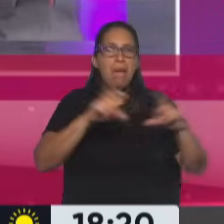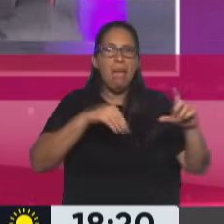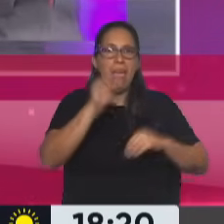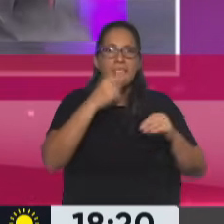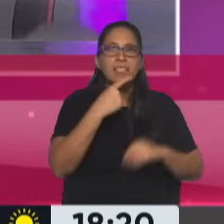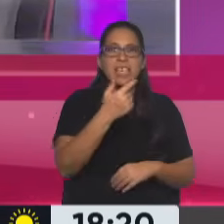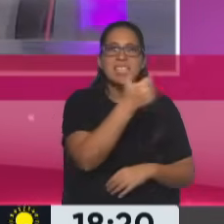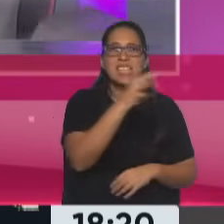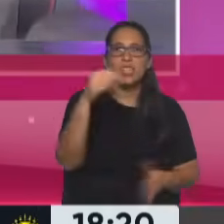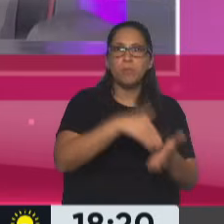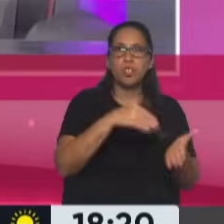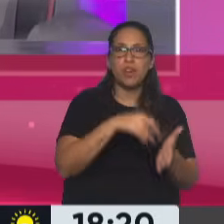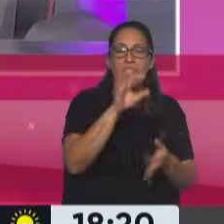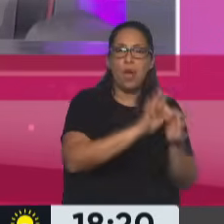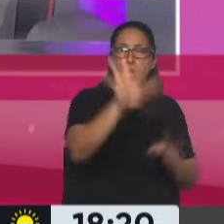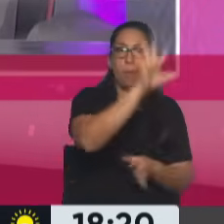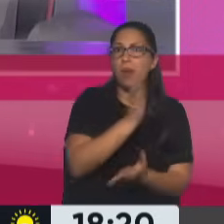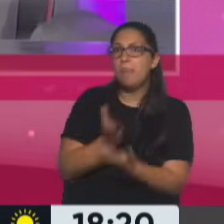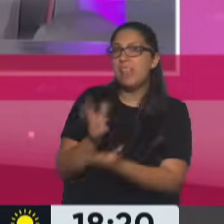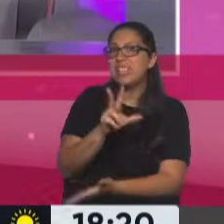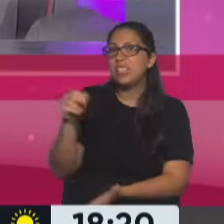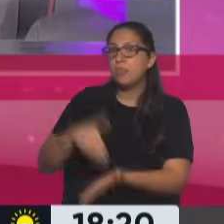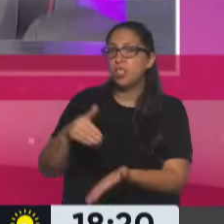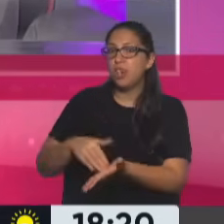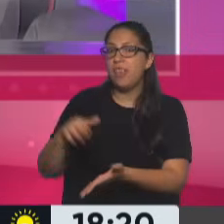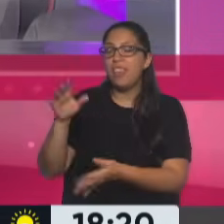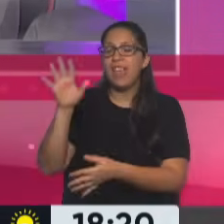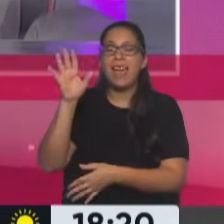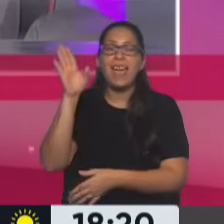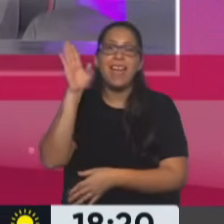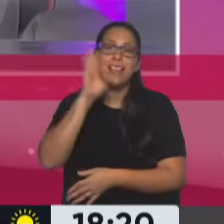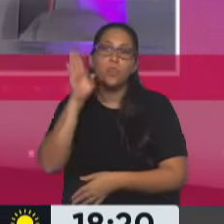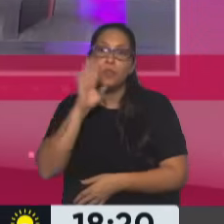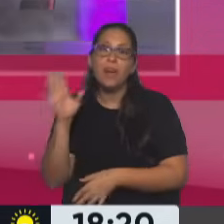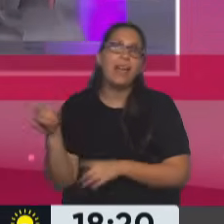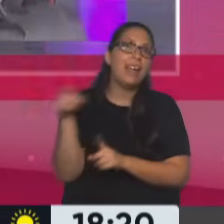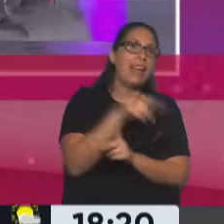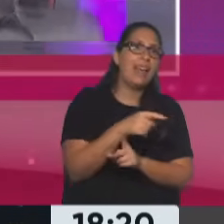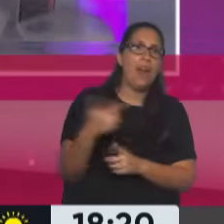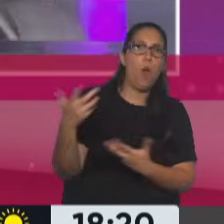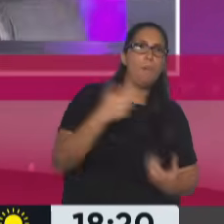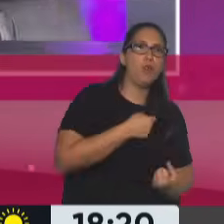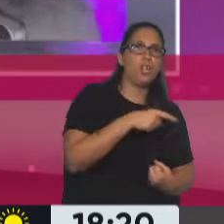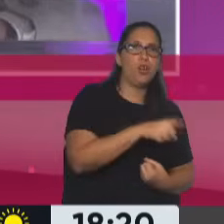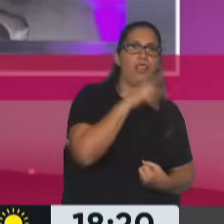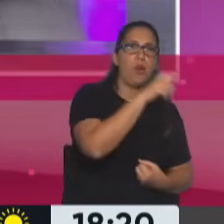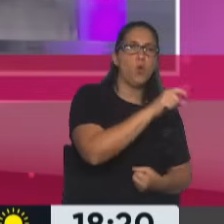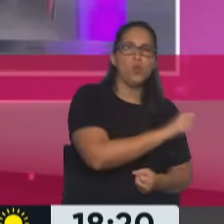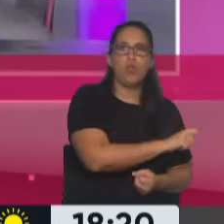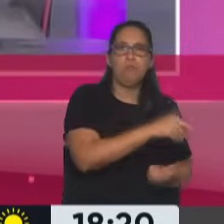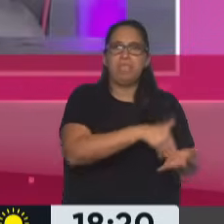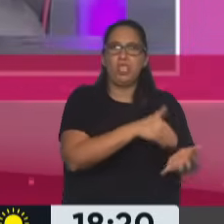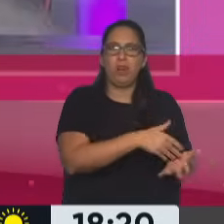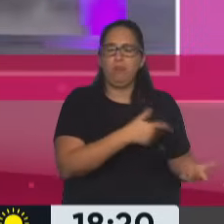600 millones de europeos le piden a 300 millones de norteamericanos que lo defiendan contra 150 millones de rusos. Ese meme, que es real, le